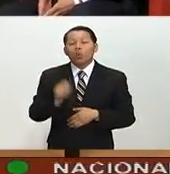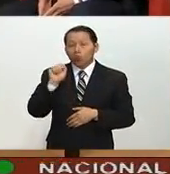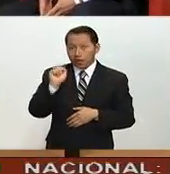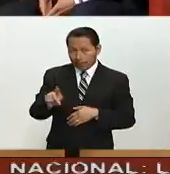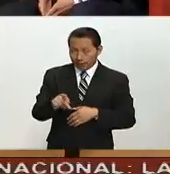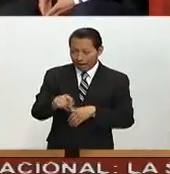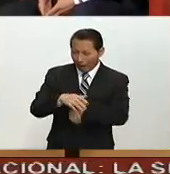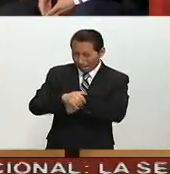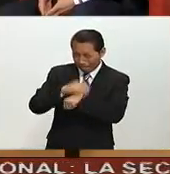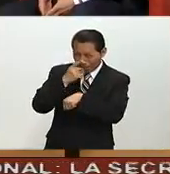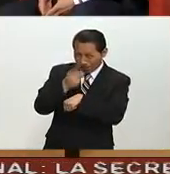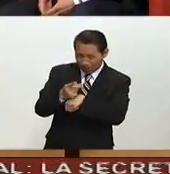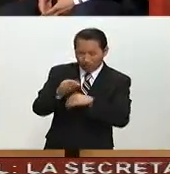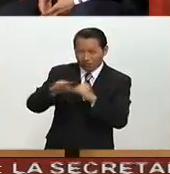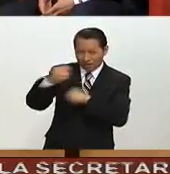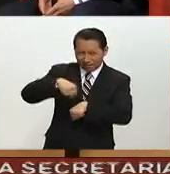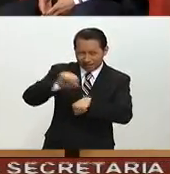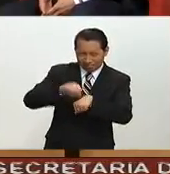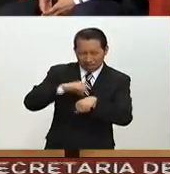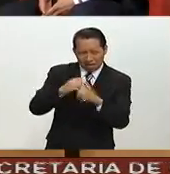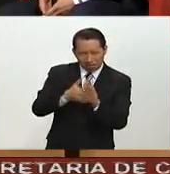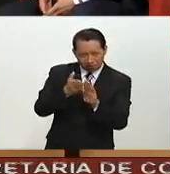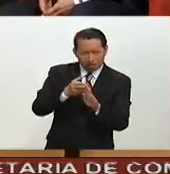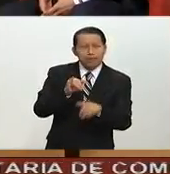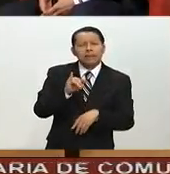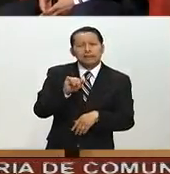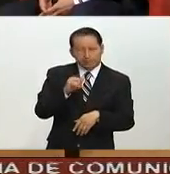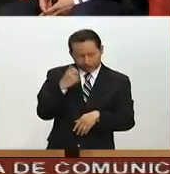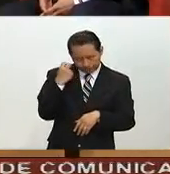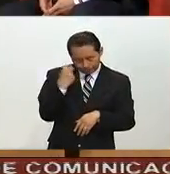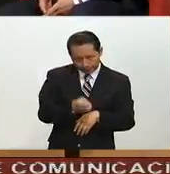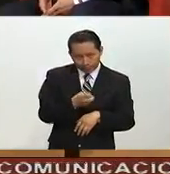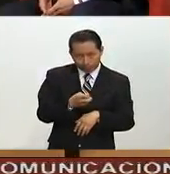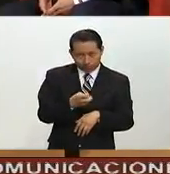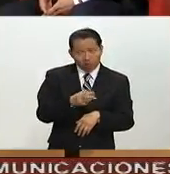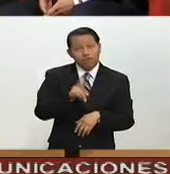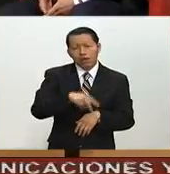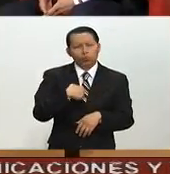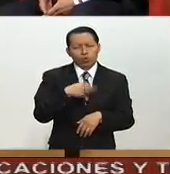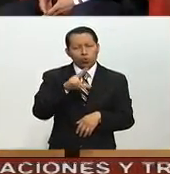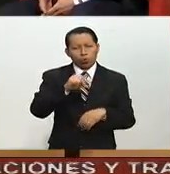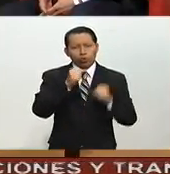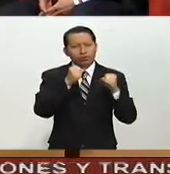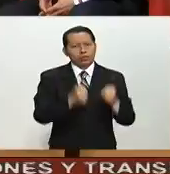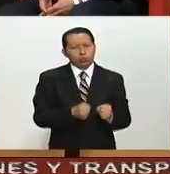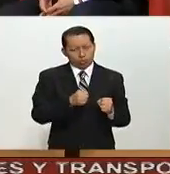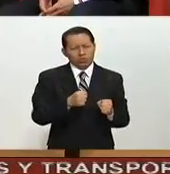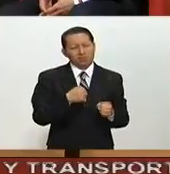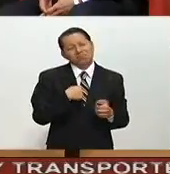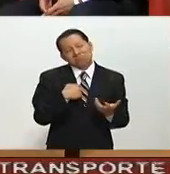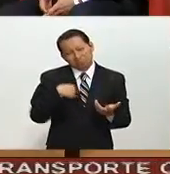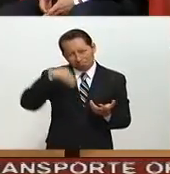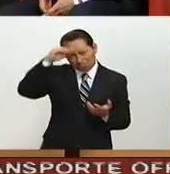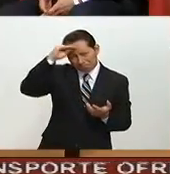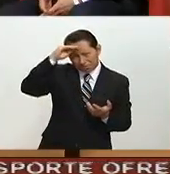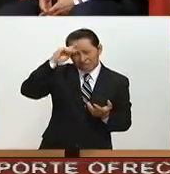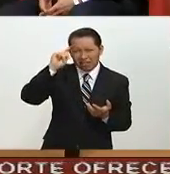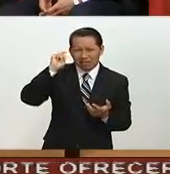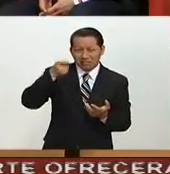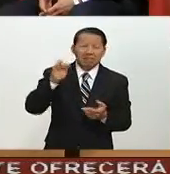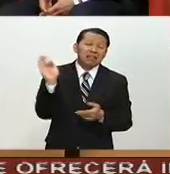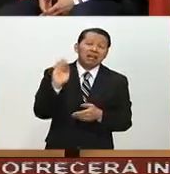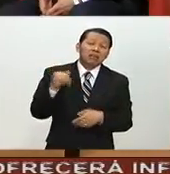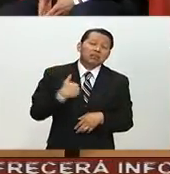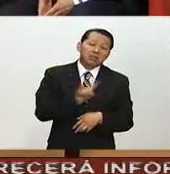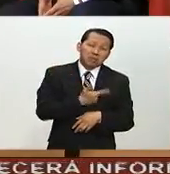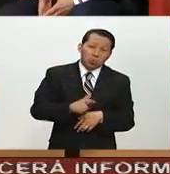construir estas casas un fin de semana. ¿Y qué pasó? Exacto, pues mira, yo no estaba seguro y dije, bueno, mira, lo peor que puede pasar es que no me guste